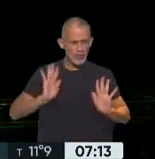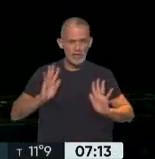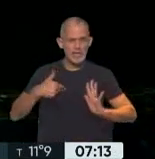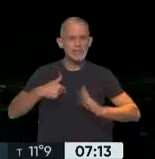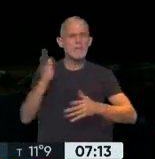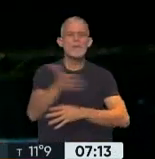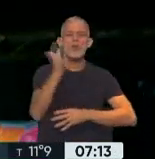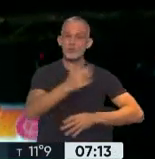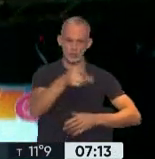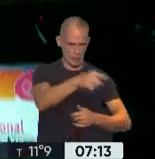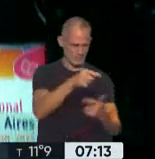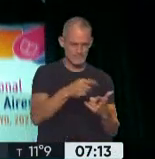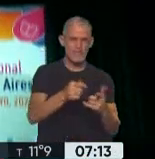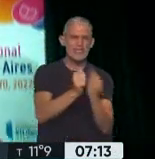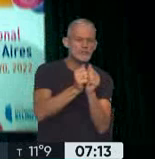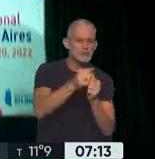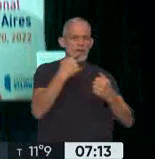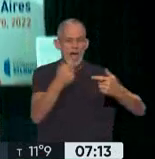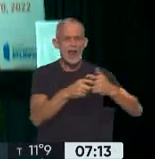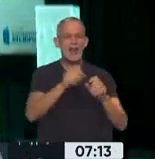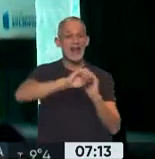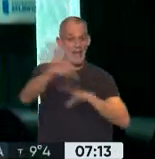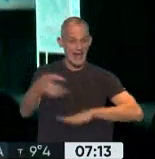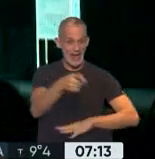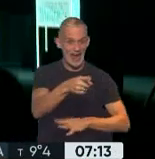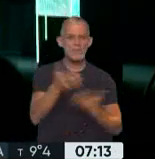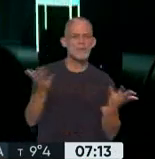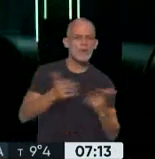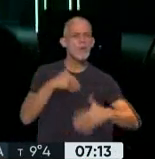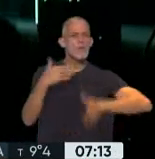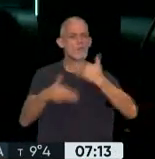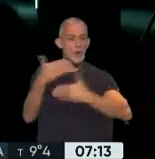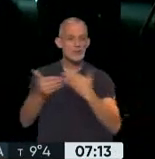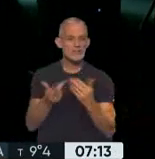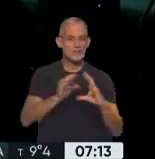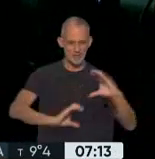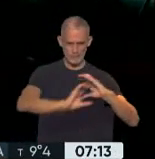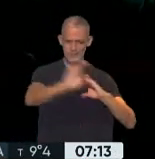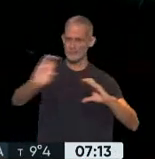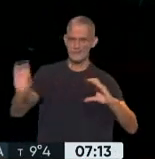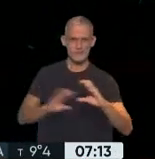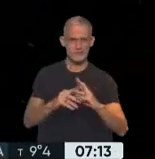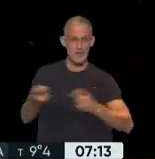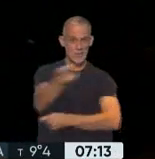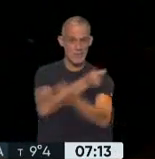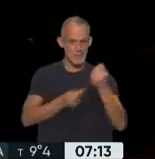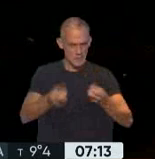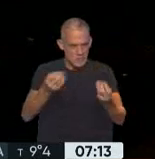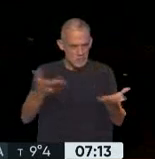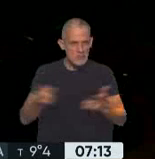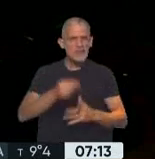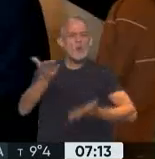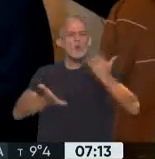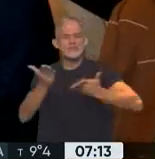la producción industrial, también agropecuaria, pero a través de un proceso de redistribución, de crecimiento del mercado interno, de